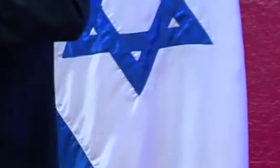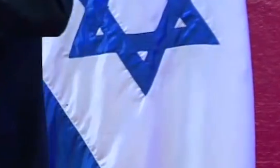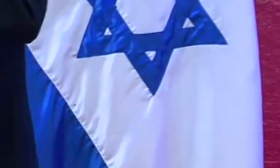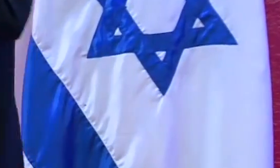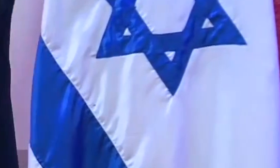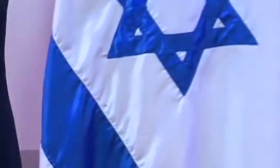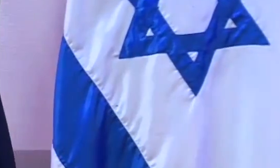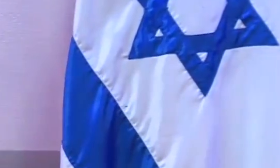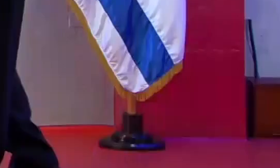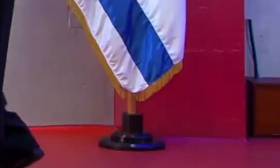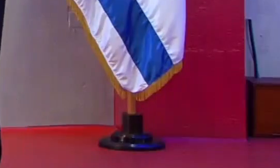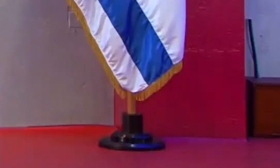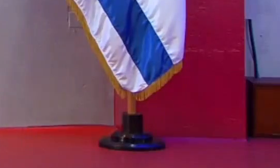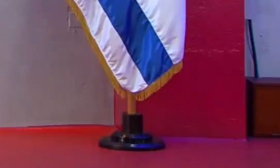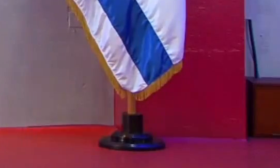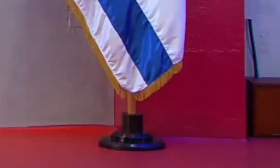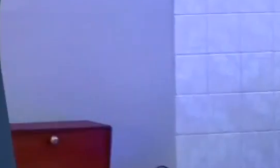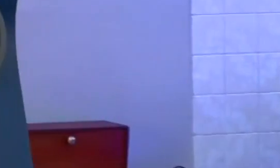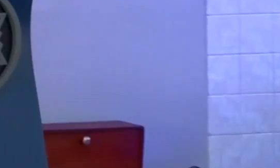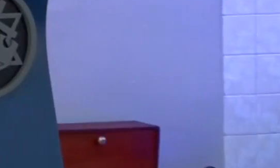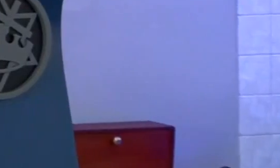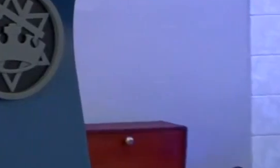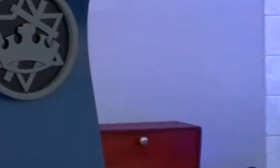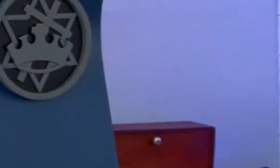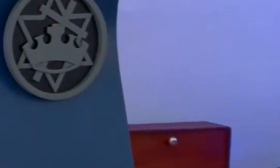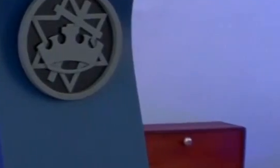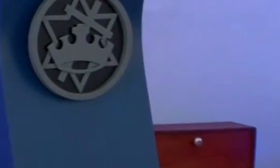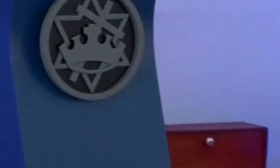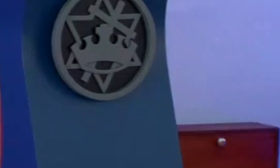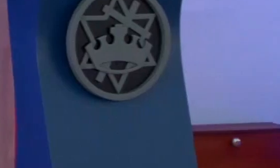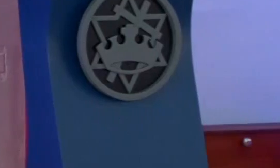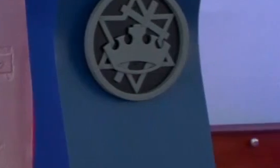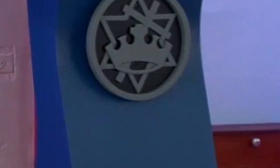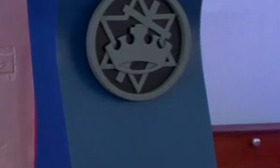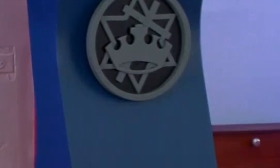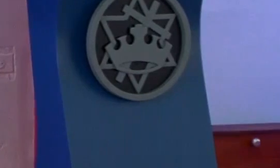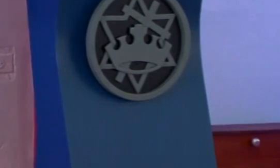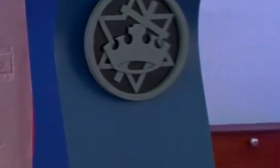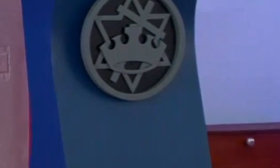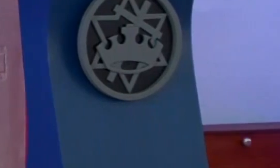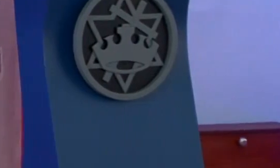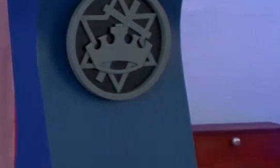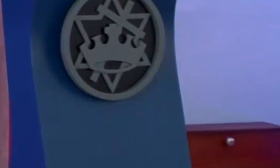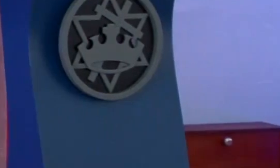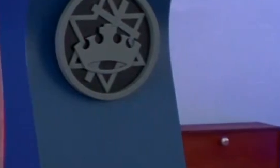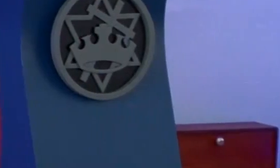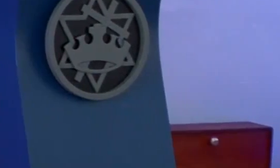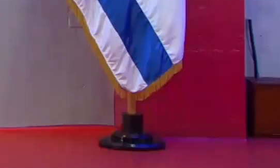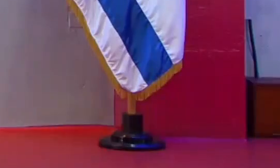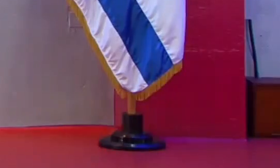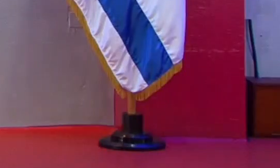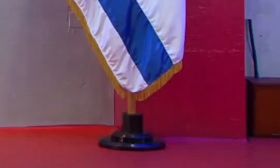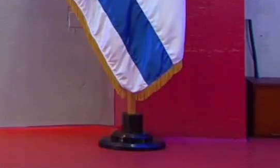y el cipote desde que nació creció y fue concebido le dijeron este va a tener un voto que es el nazaret hato y este voto se